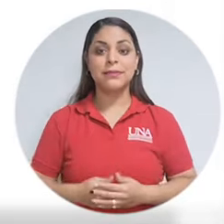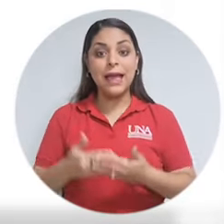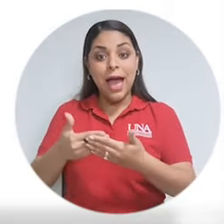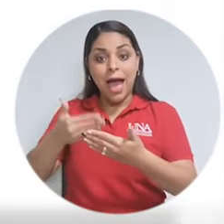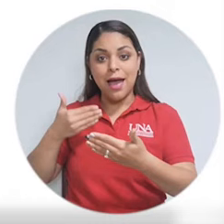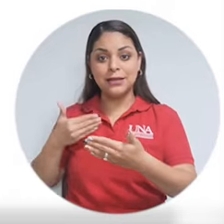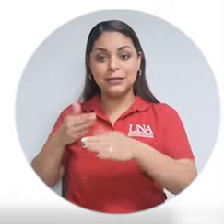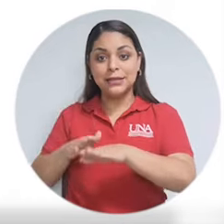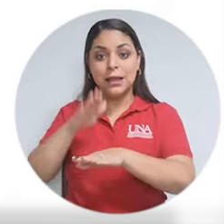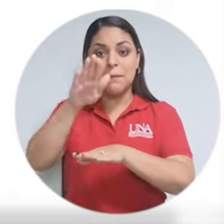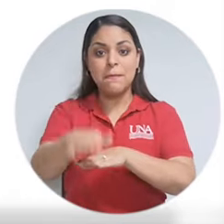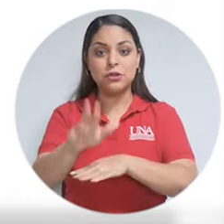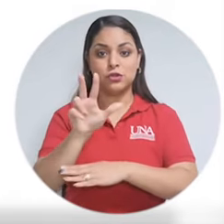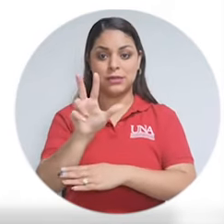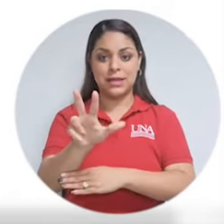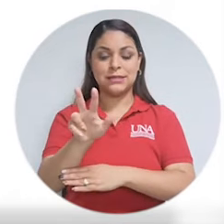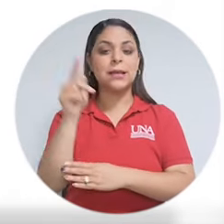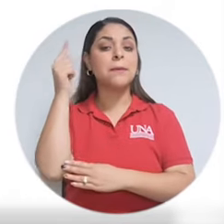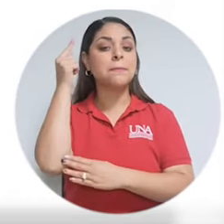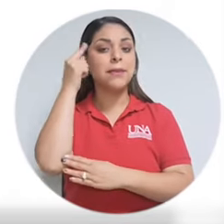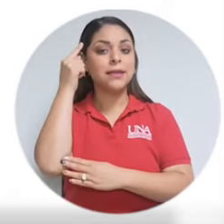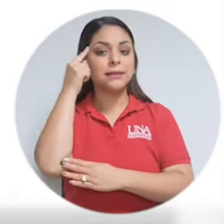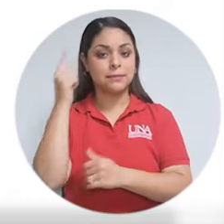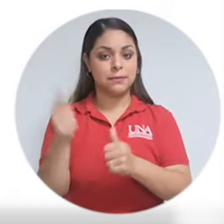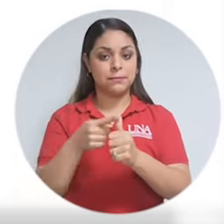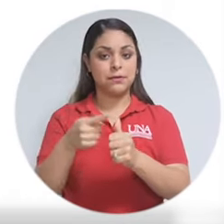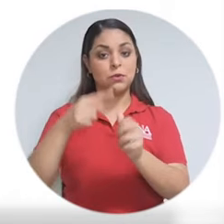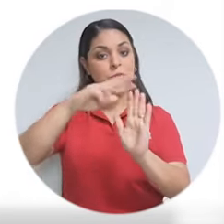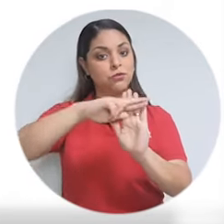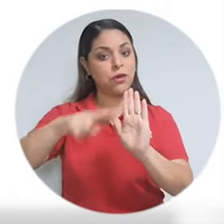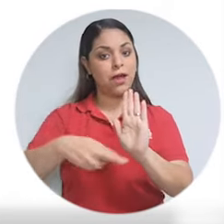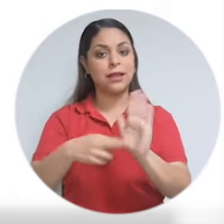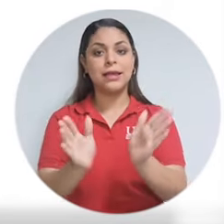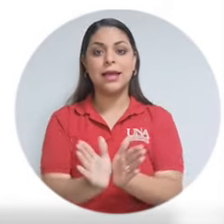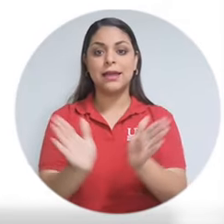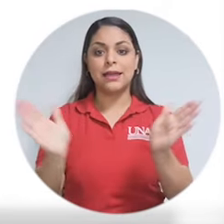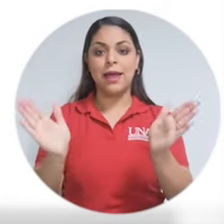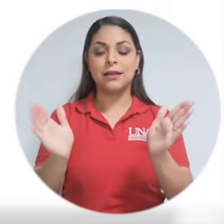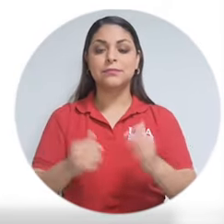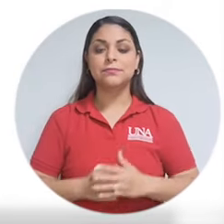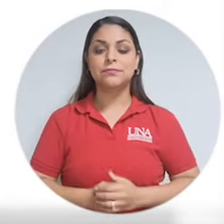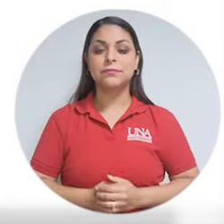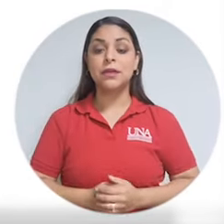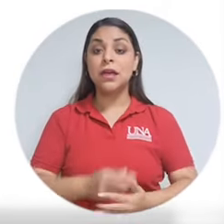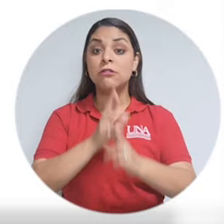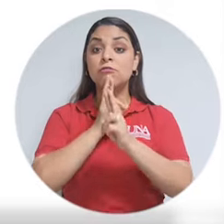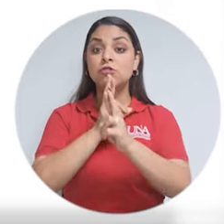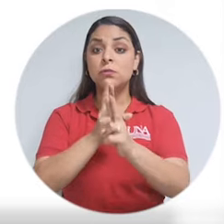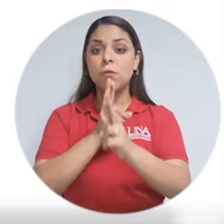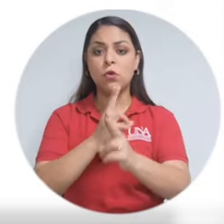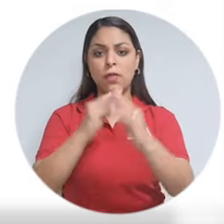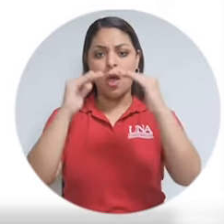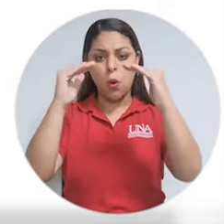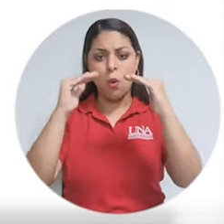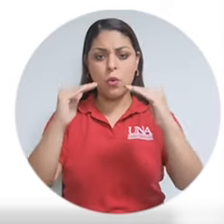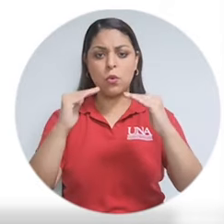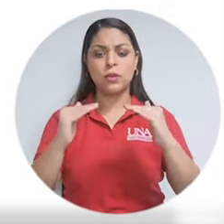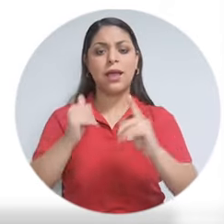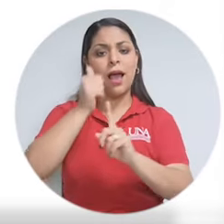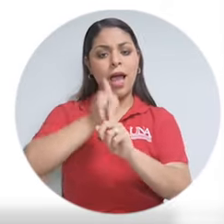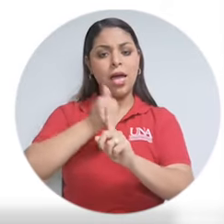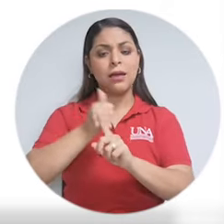ir al paso 3, considere las siguientes reglas generales. Responda en orden cada